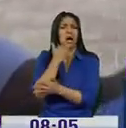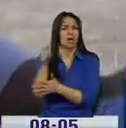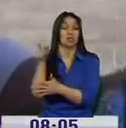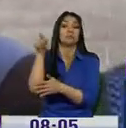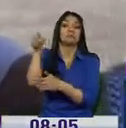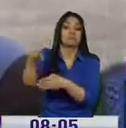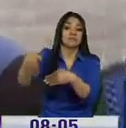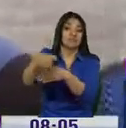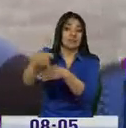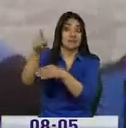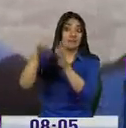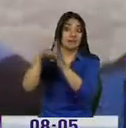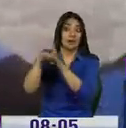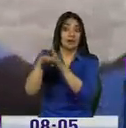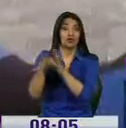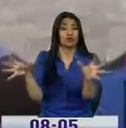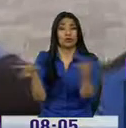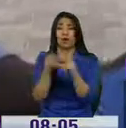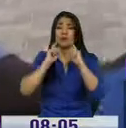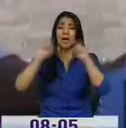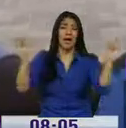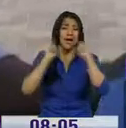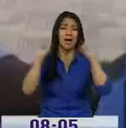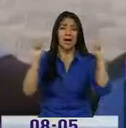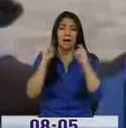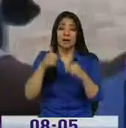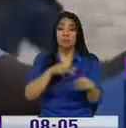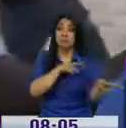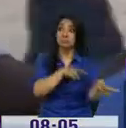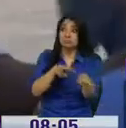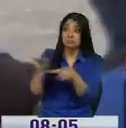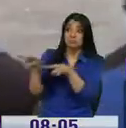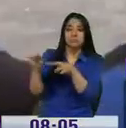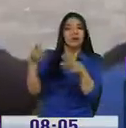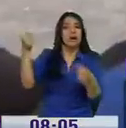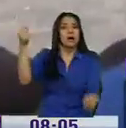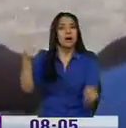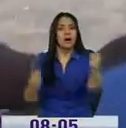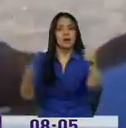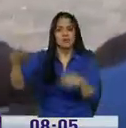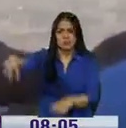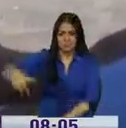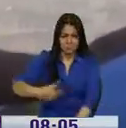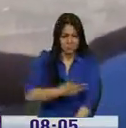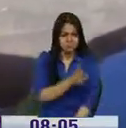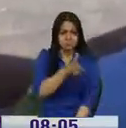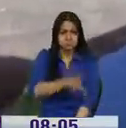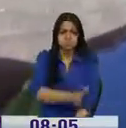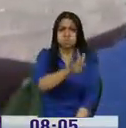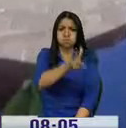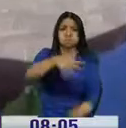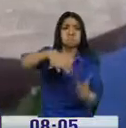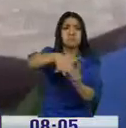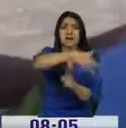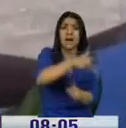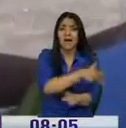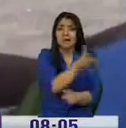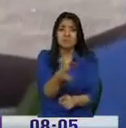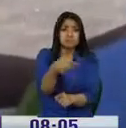del banco. Entonces todo el mundo gritaba, todo el mundo. Cuando yo alcé a ver, ha sido que el camión se subía al parque Pedro Moncayo y en